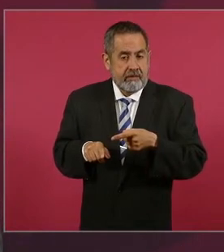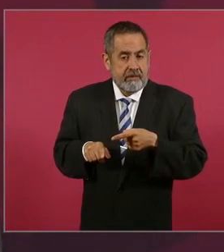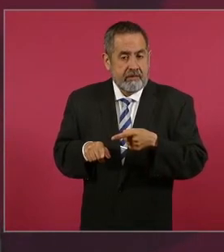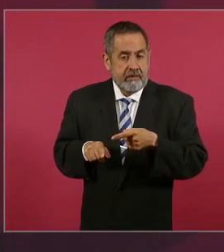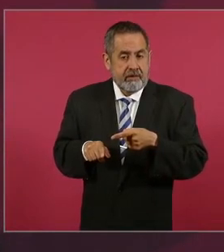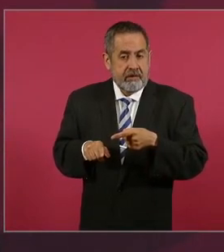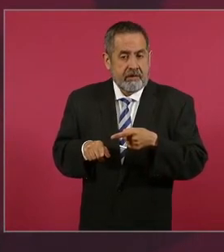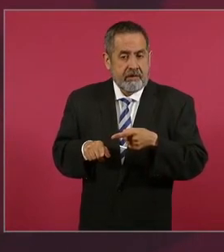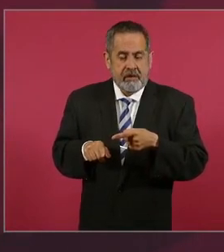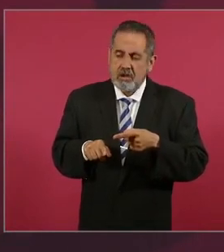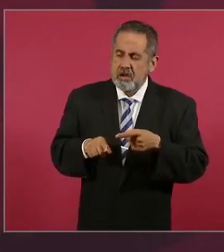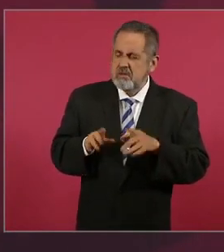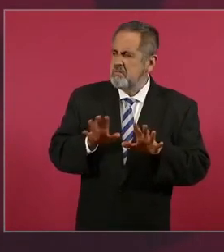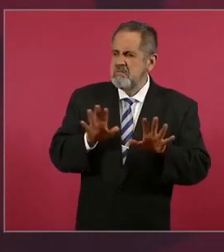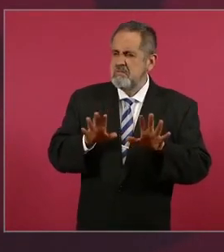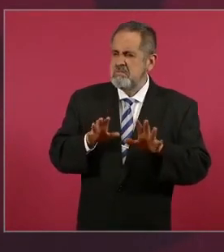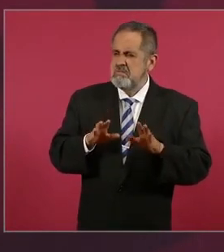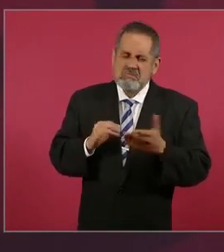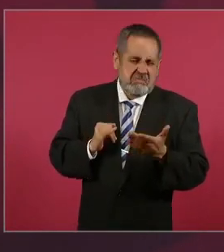hace nombrar